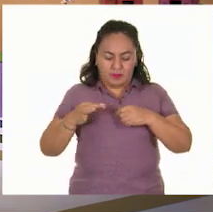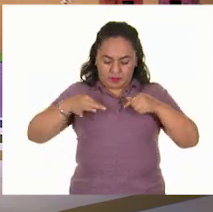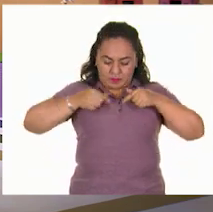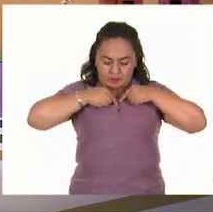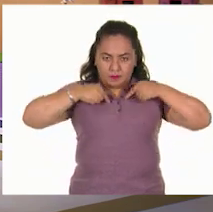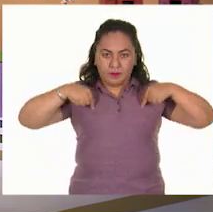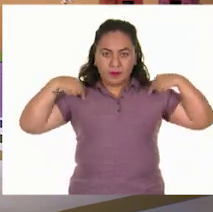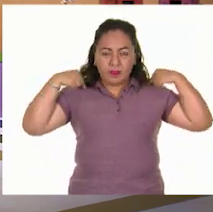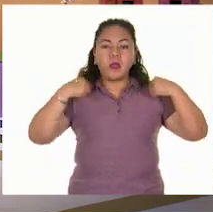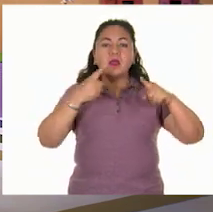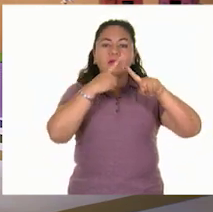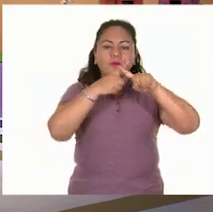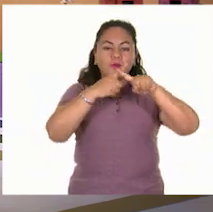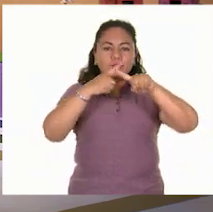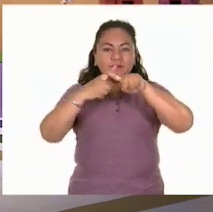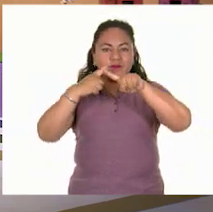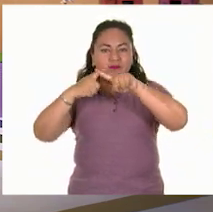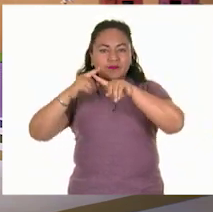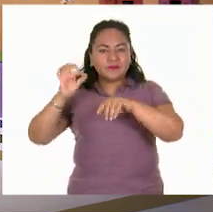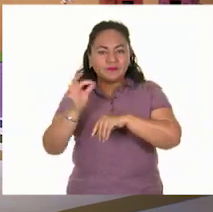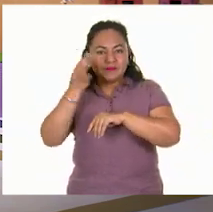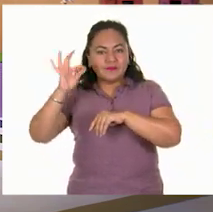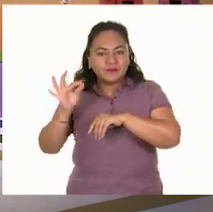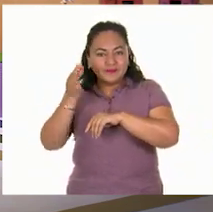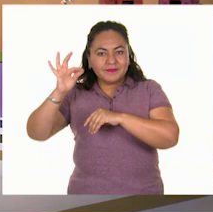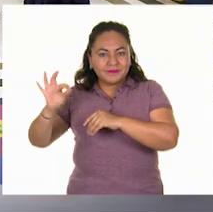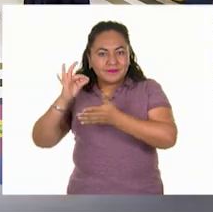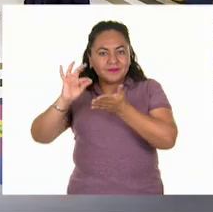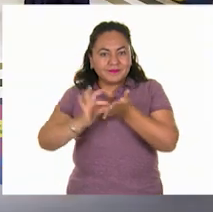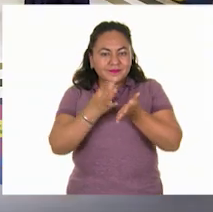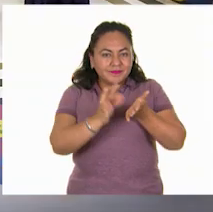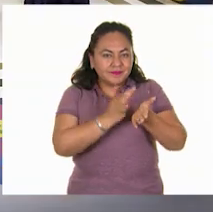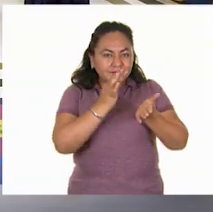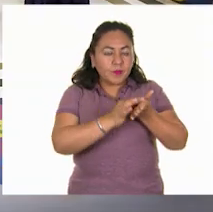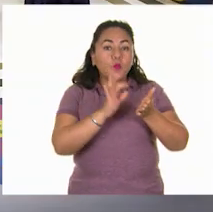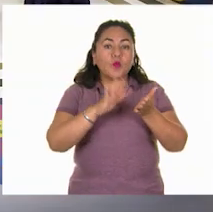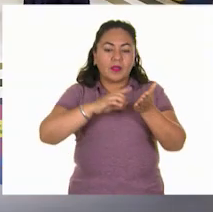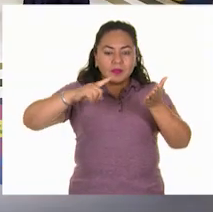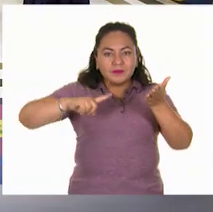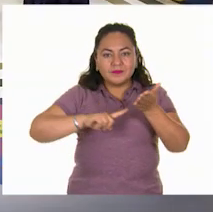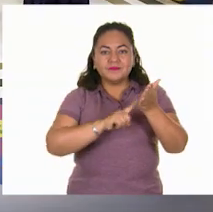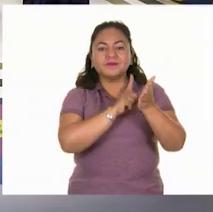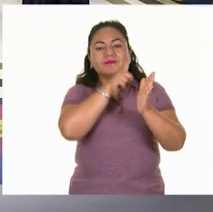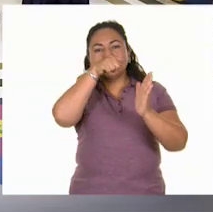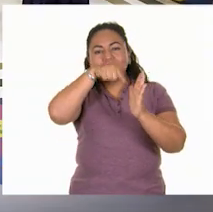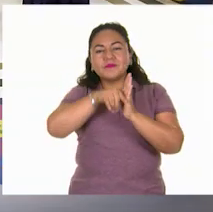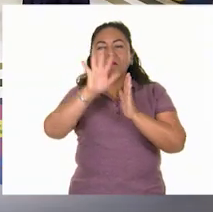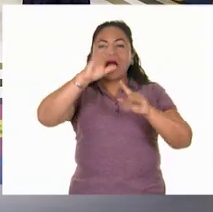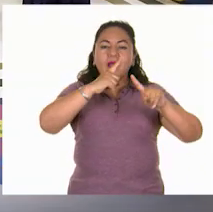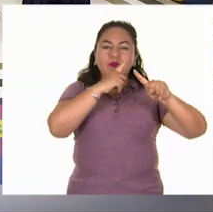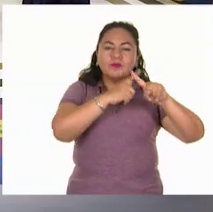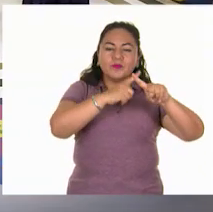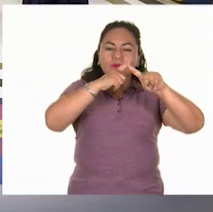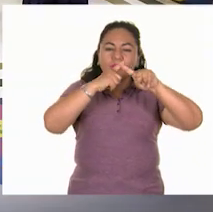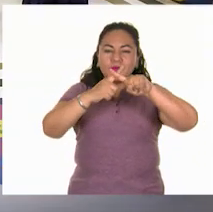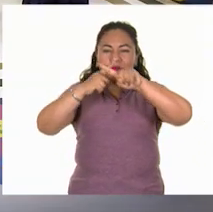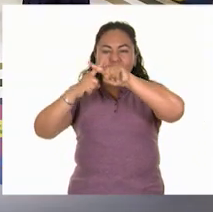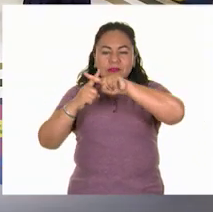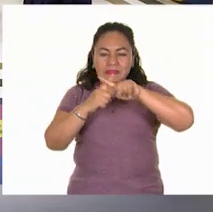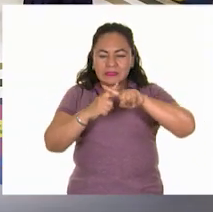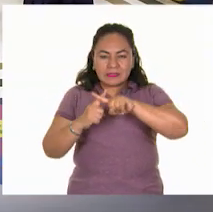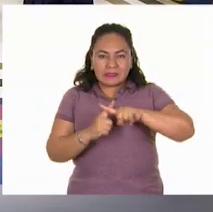de punto de cruz, porque a la hora de que están metiendo la agujita, son como si dibujáramos con puros tachecitos.